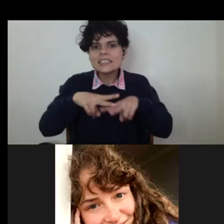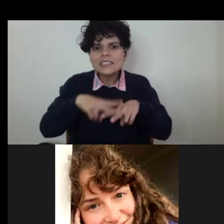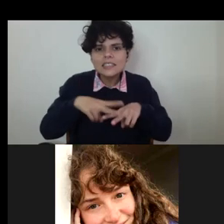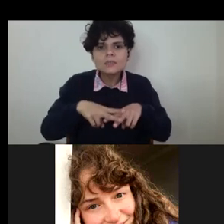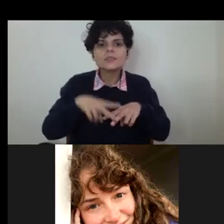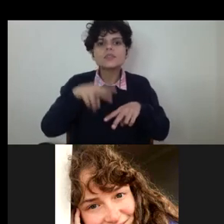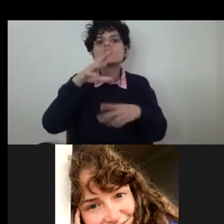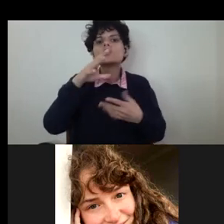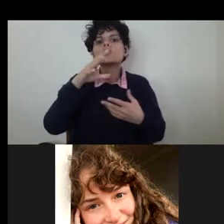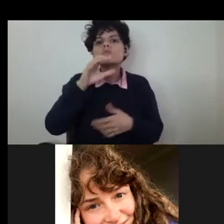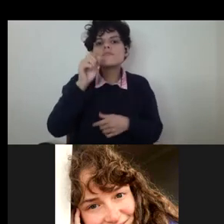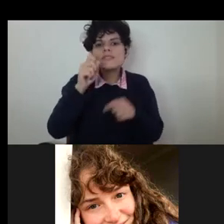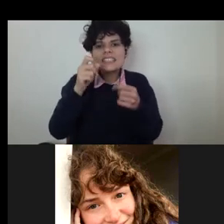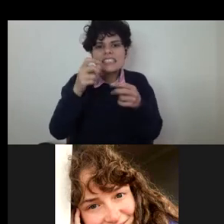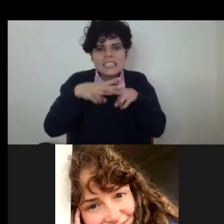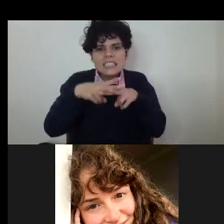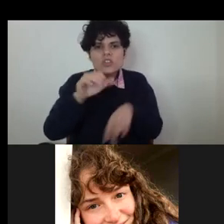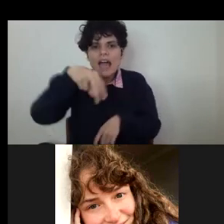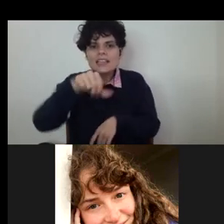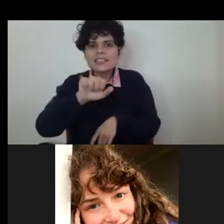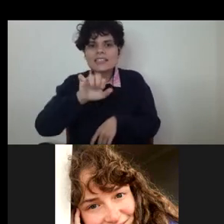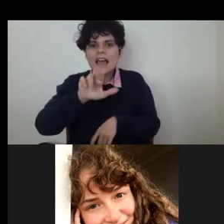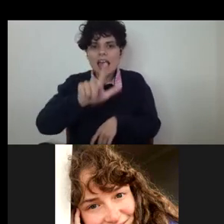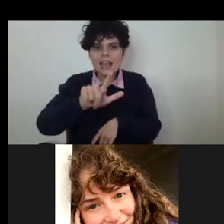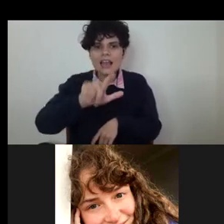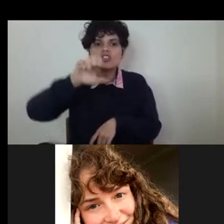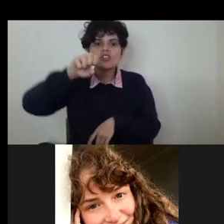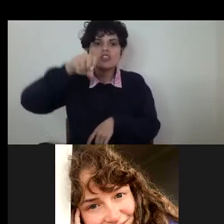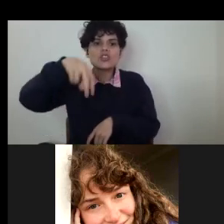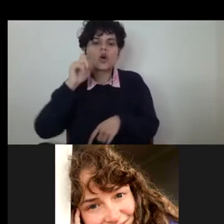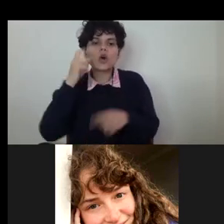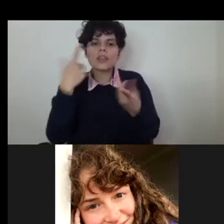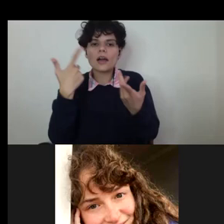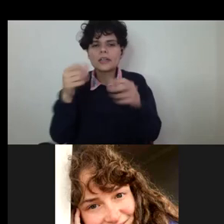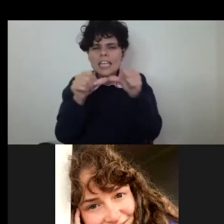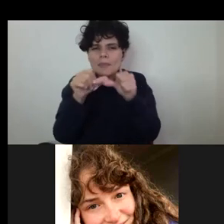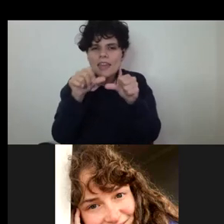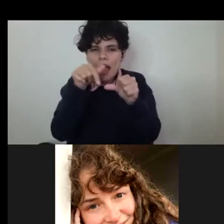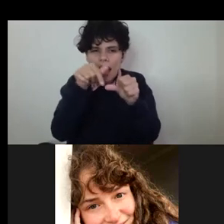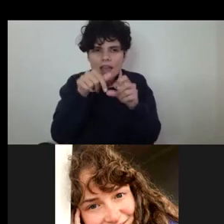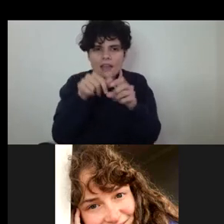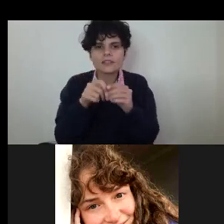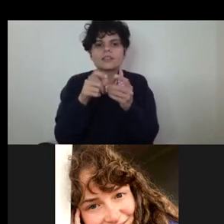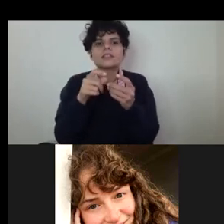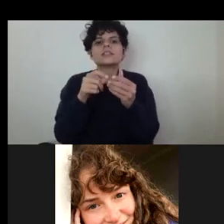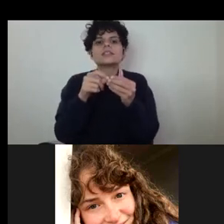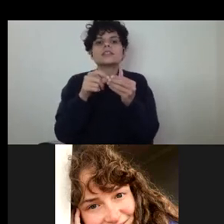de potasio activado por calcio. Es la primera descripción de este sistema. Y también con